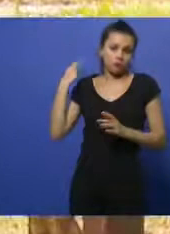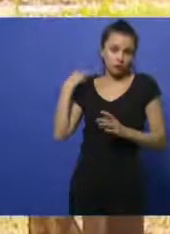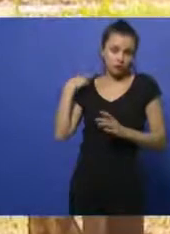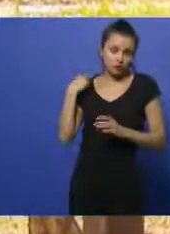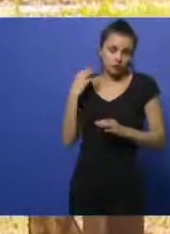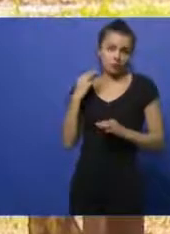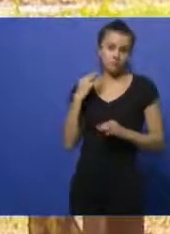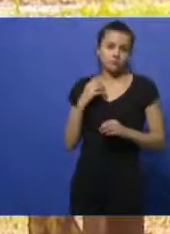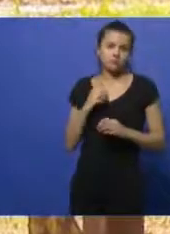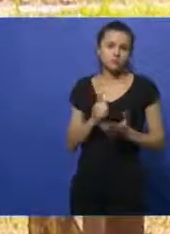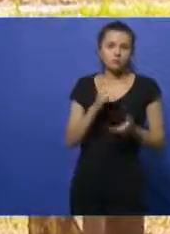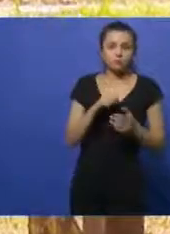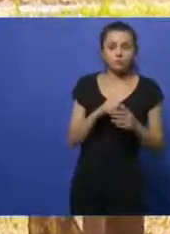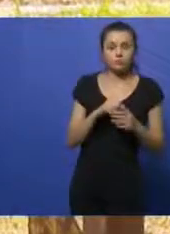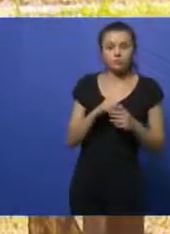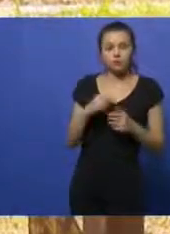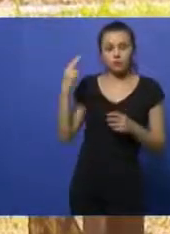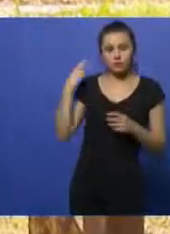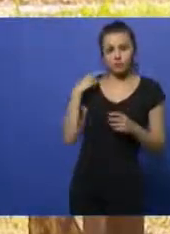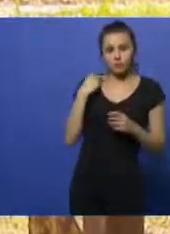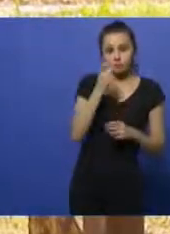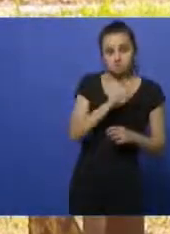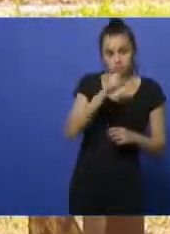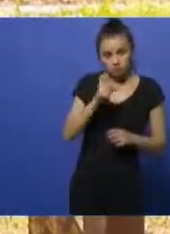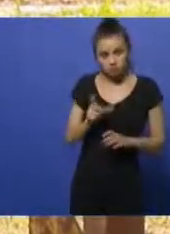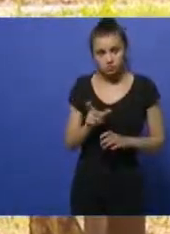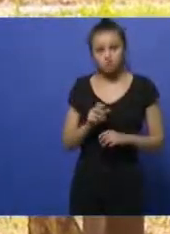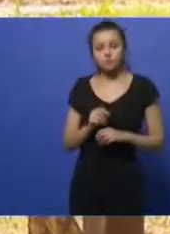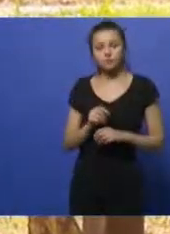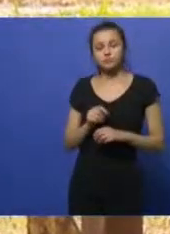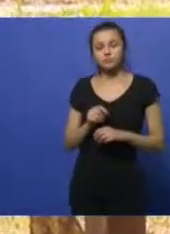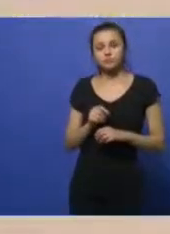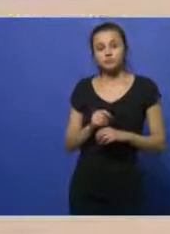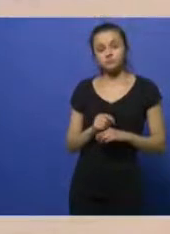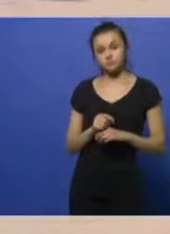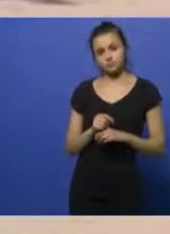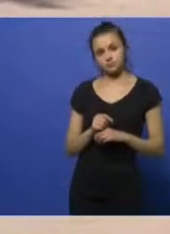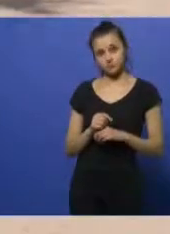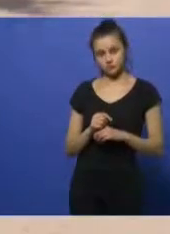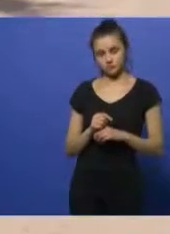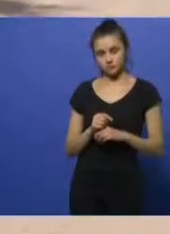subinterventor, el jefe de recursos humanos.